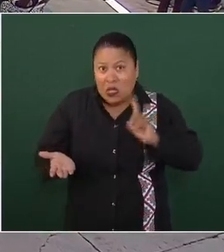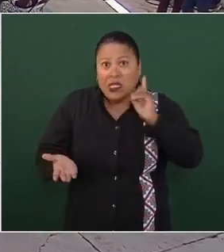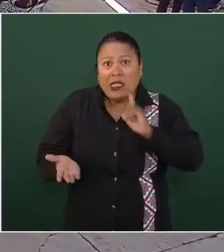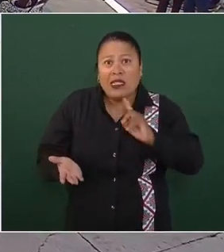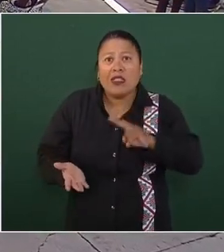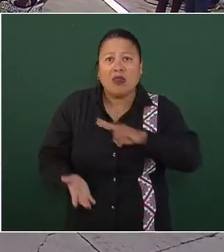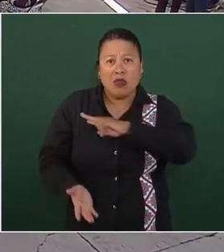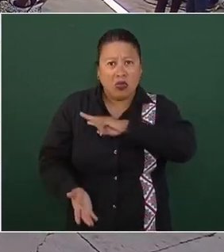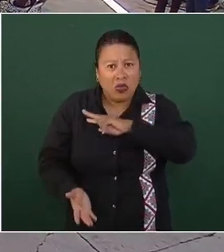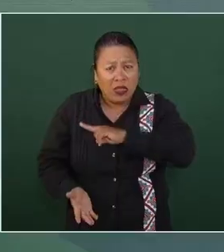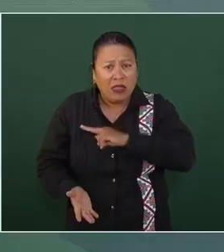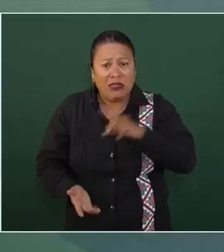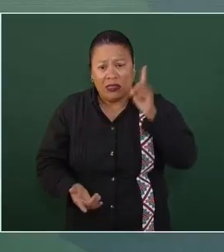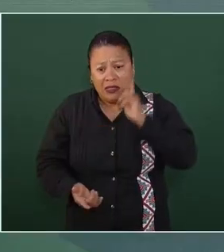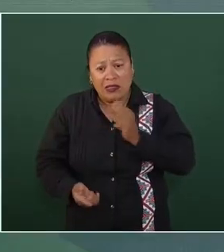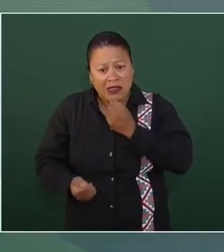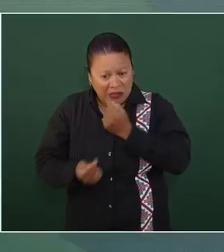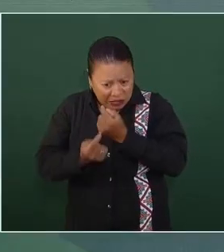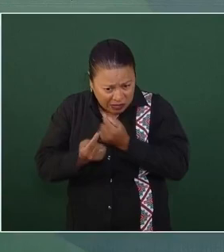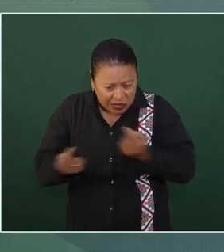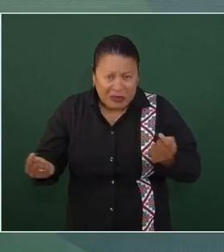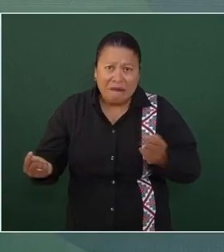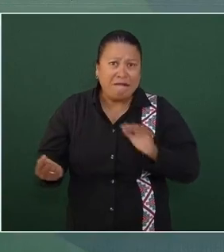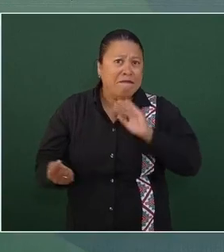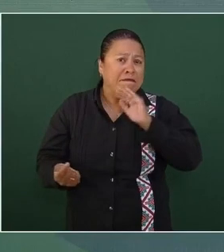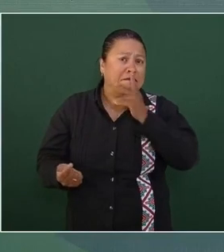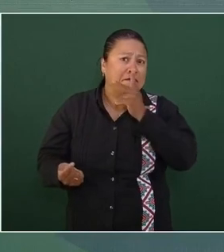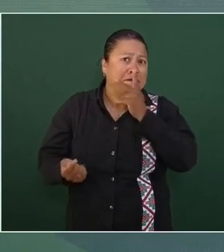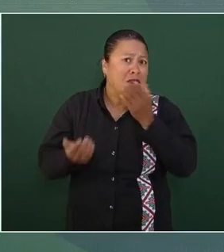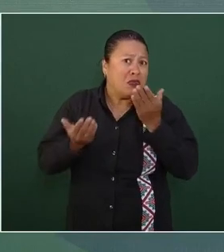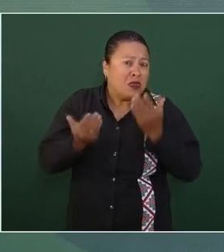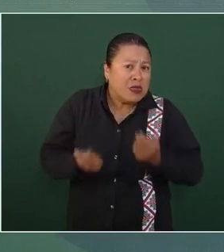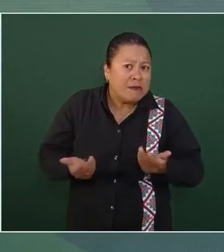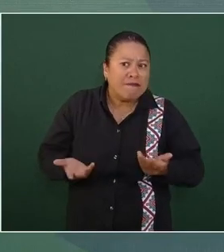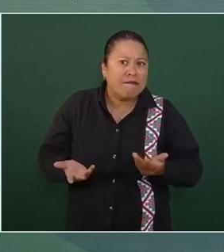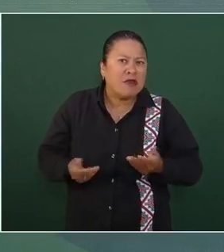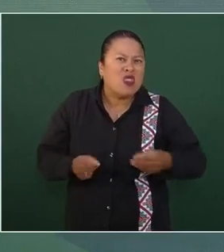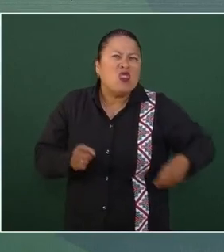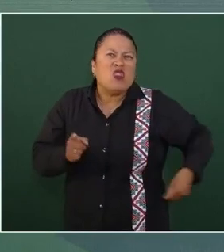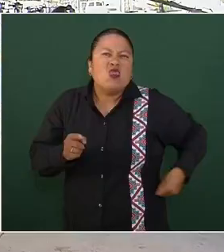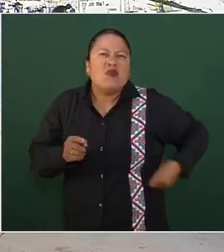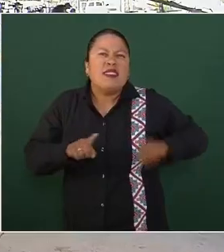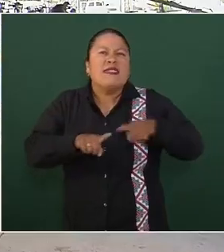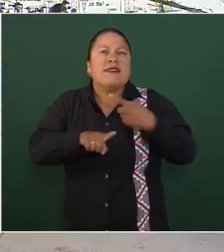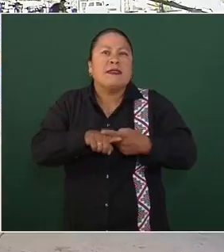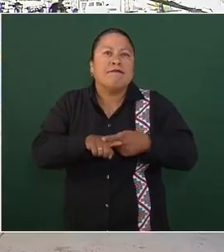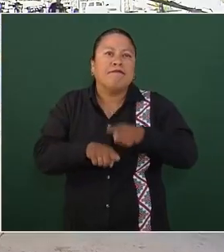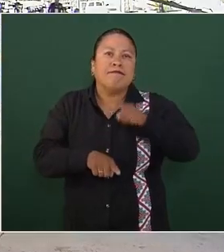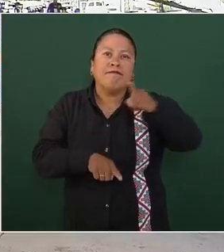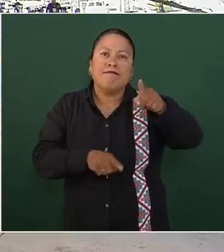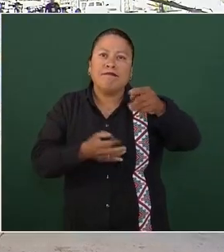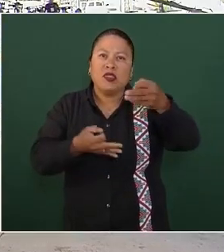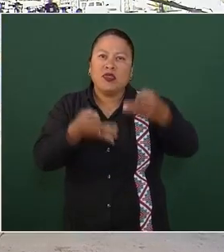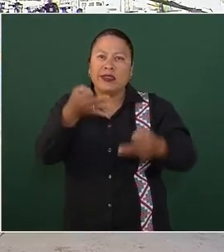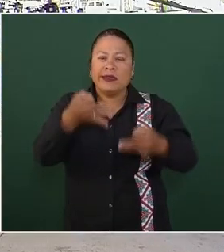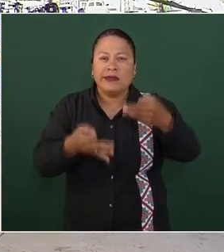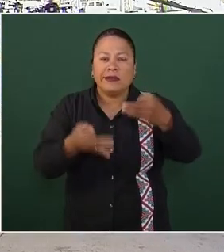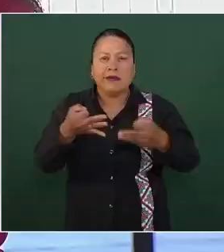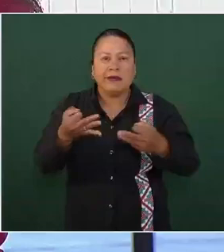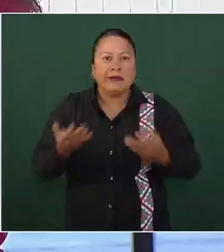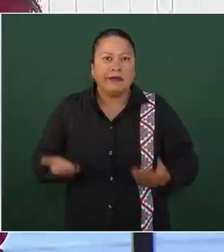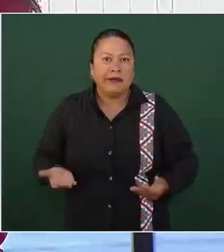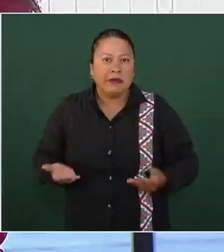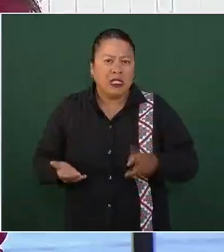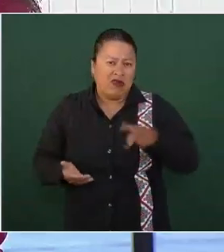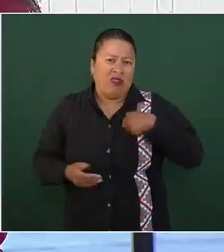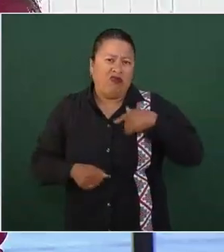viudas niños sin padres por culpa de que por culpa de la justicia entonces en